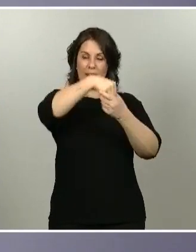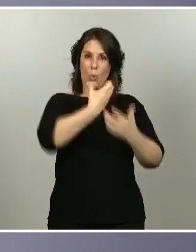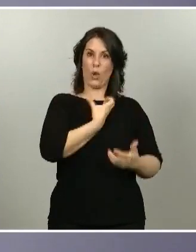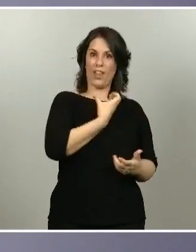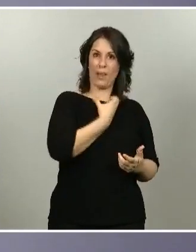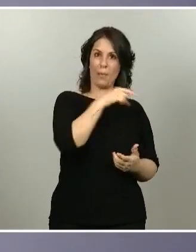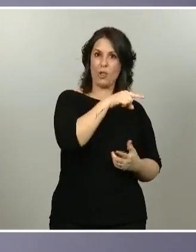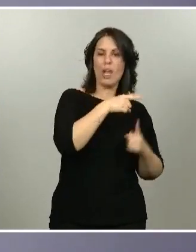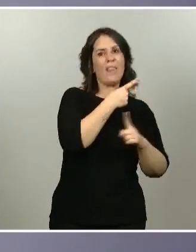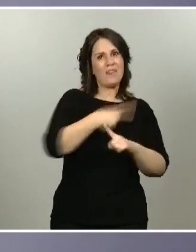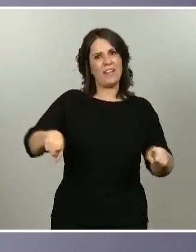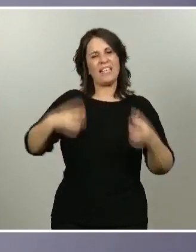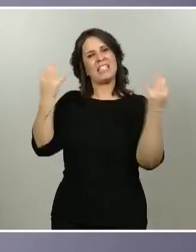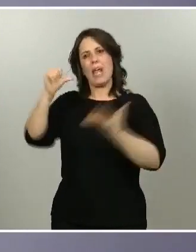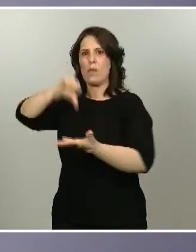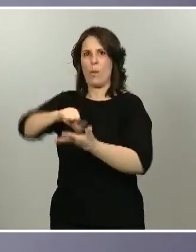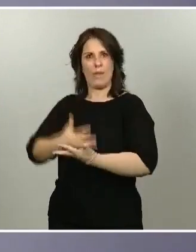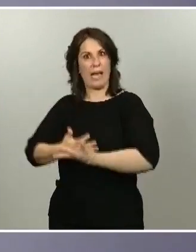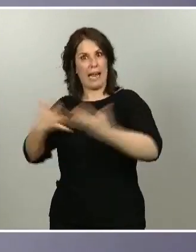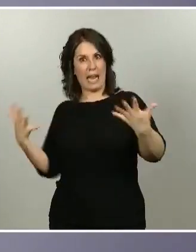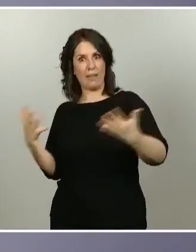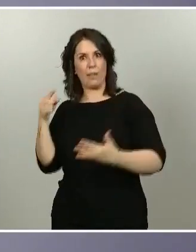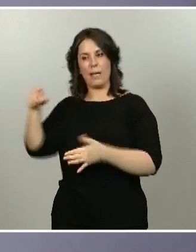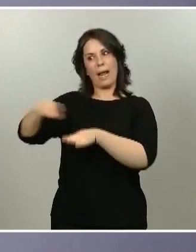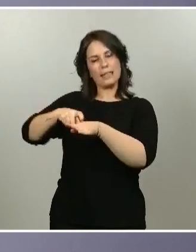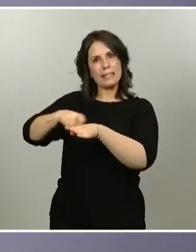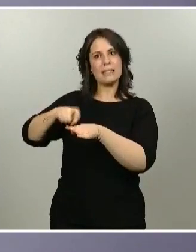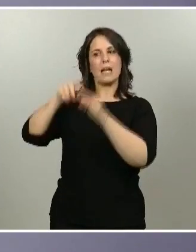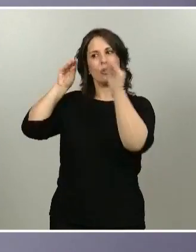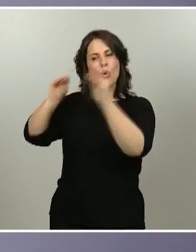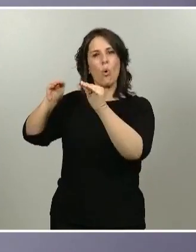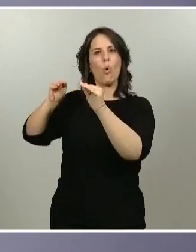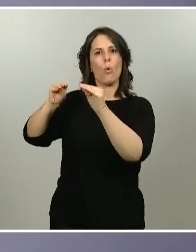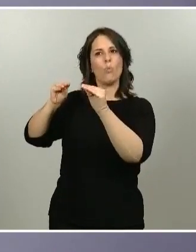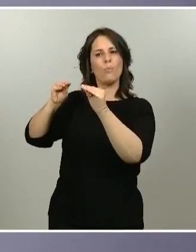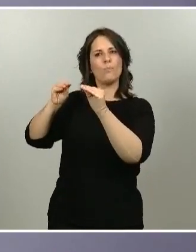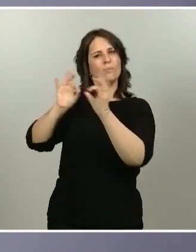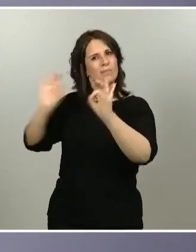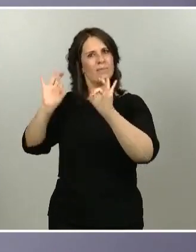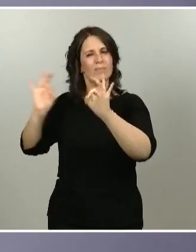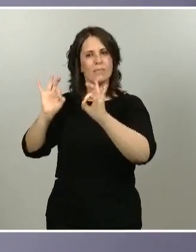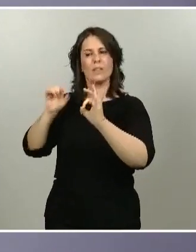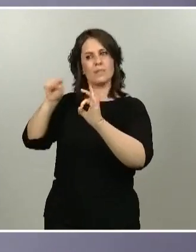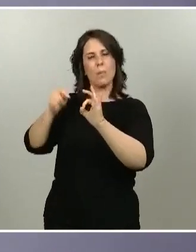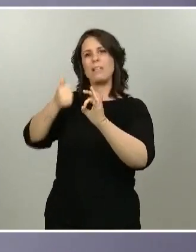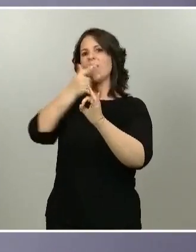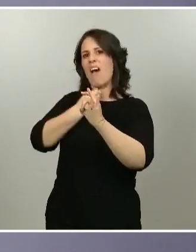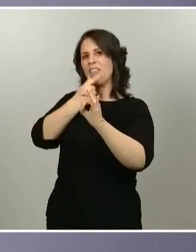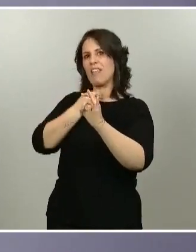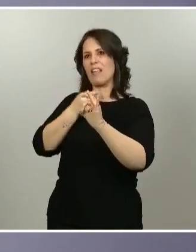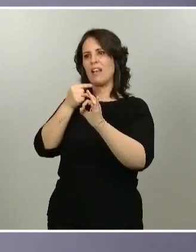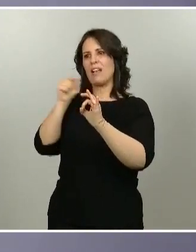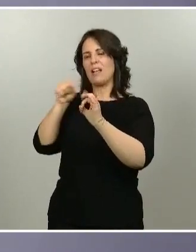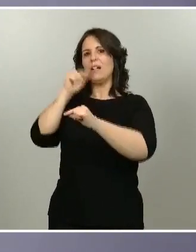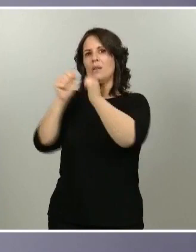grandes ciudades con características y condiciones muy particulares que pueden favorecer comparativamente esa transmisión comparada